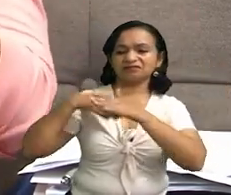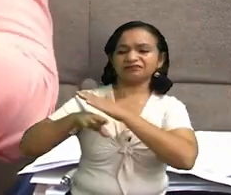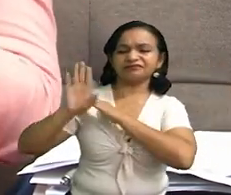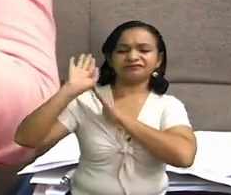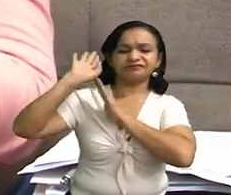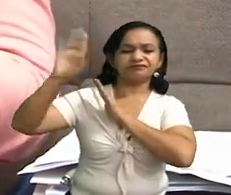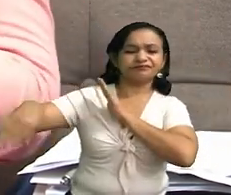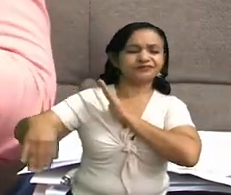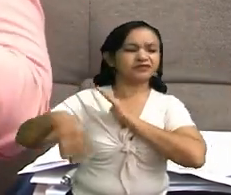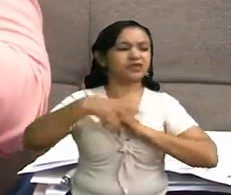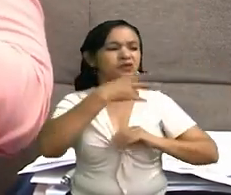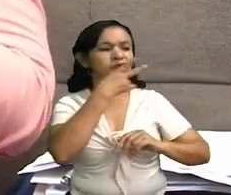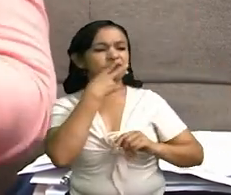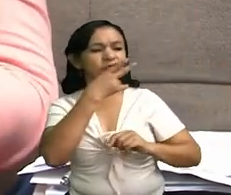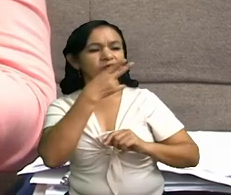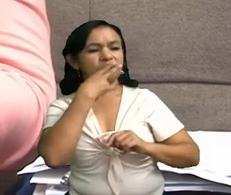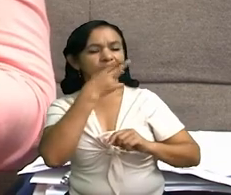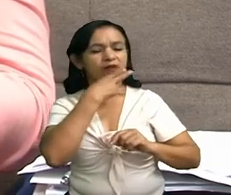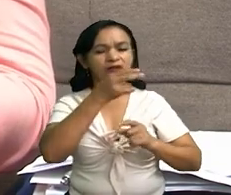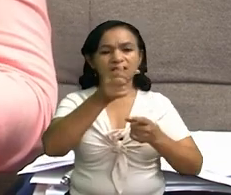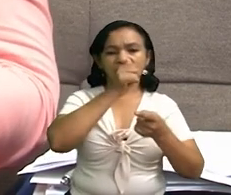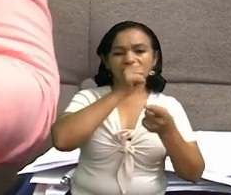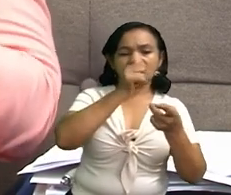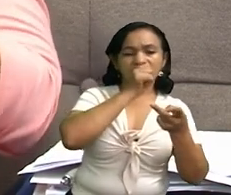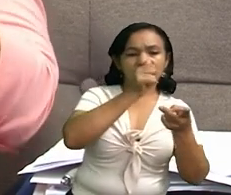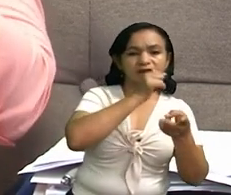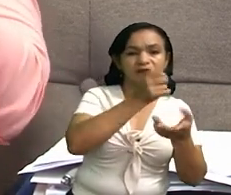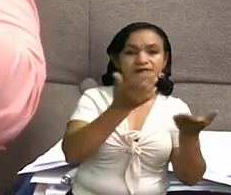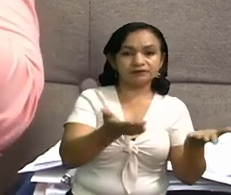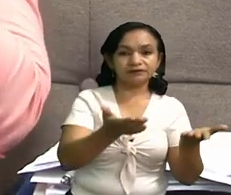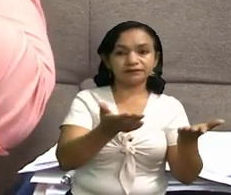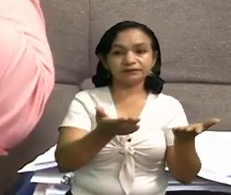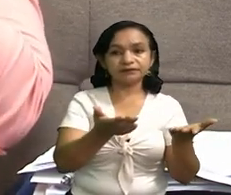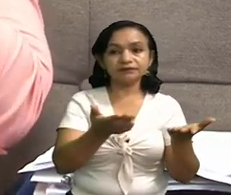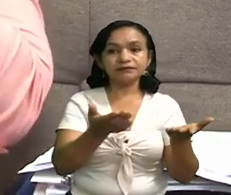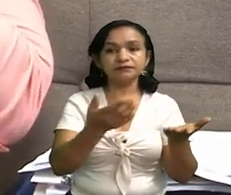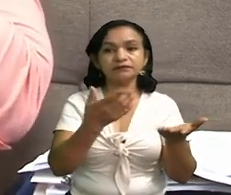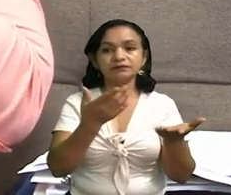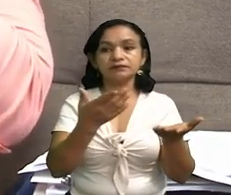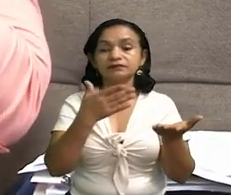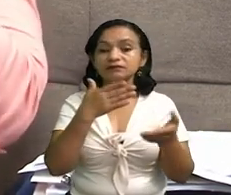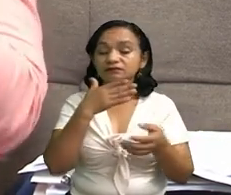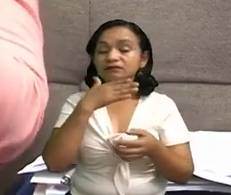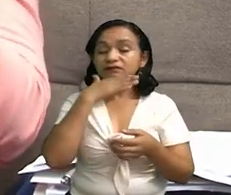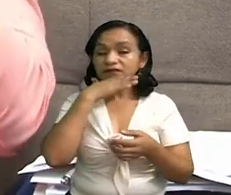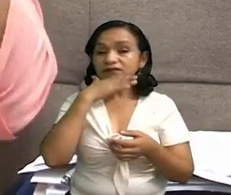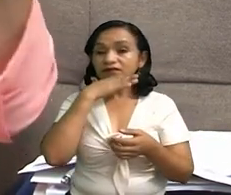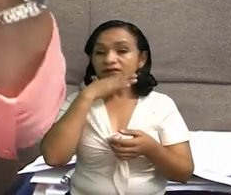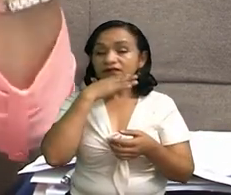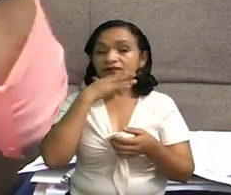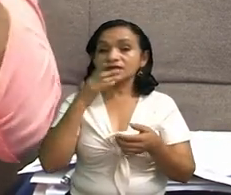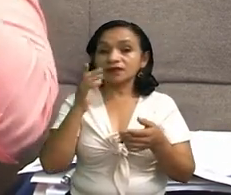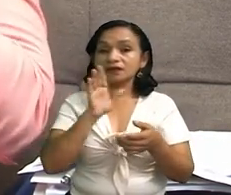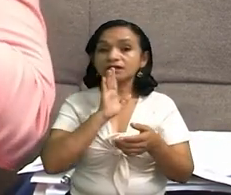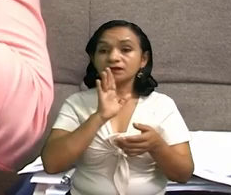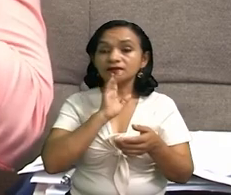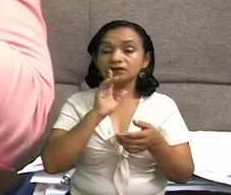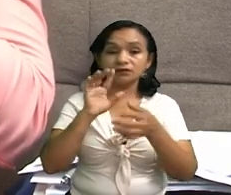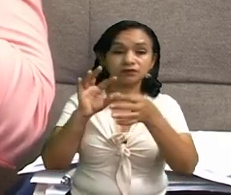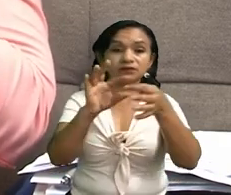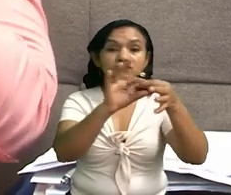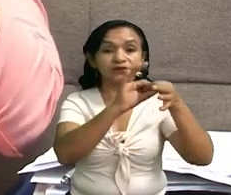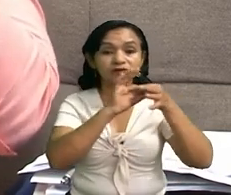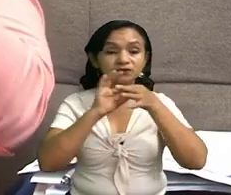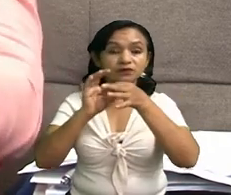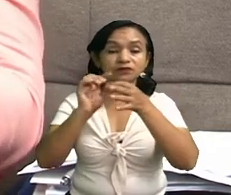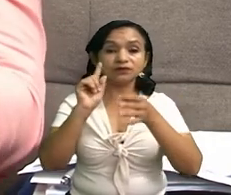que va a comenzar a fumar, que va a comenzar a tomar licor, y eso es para nosotros una situación que la debemos de abordar de manera conjunta.